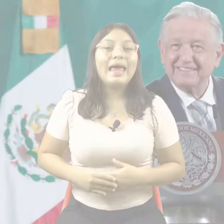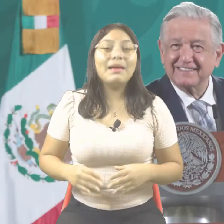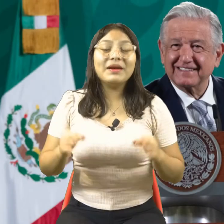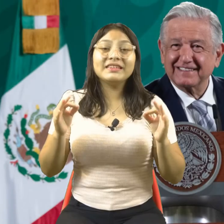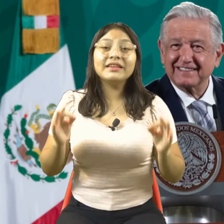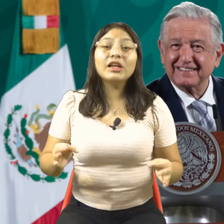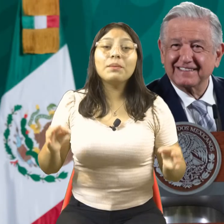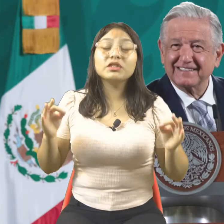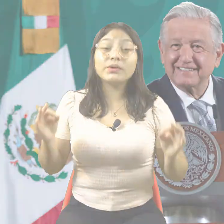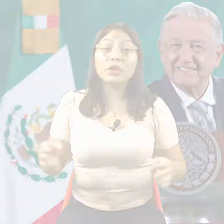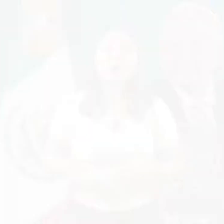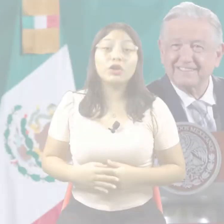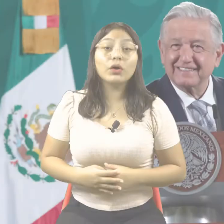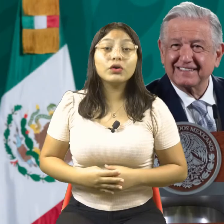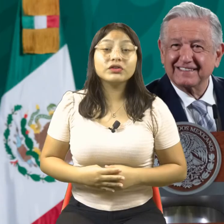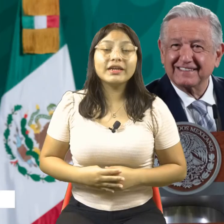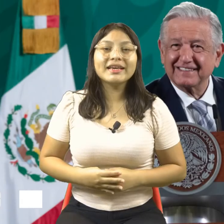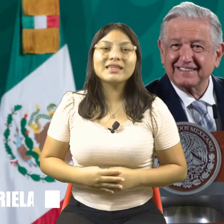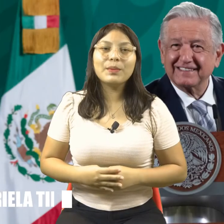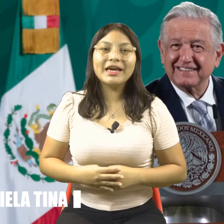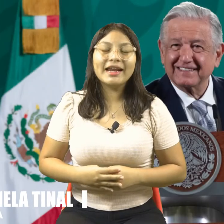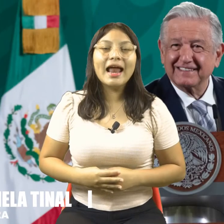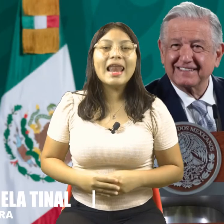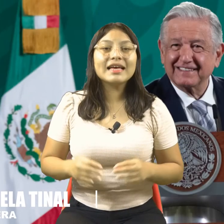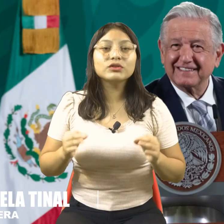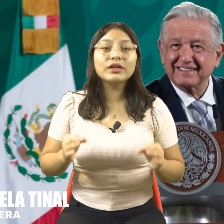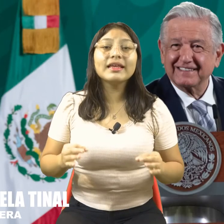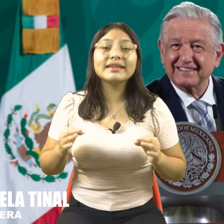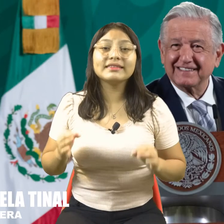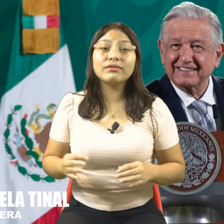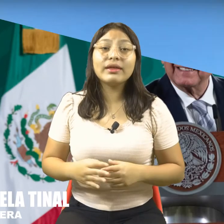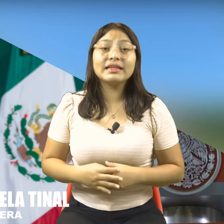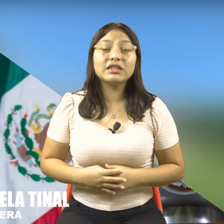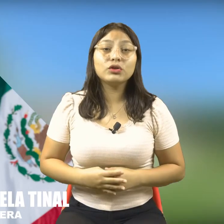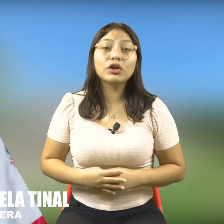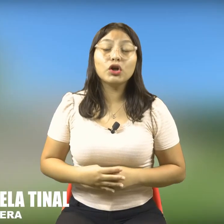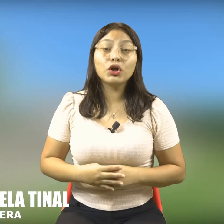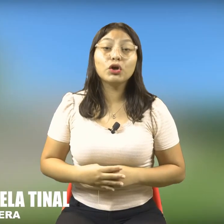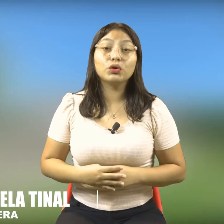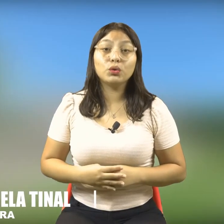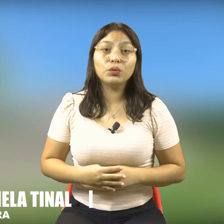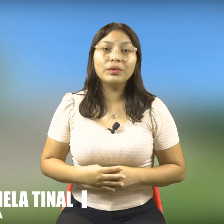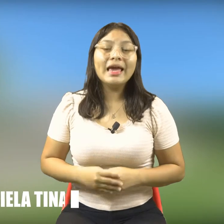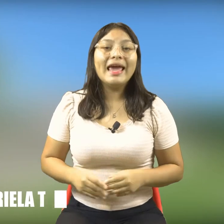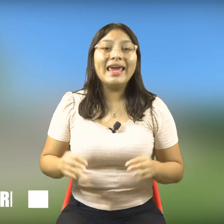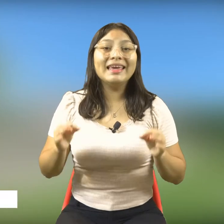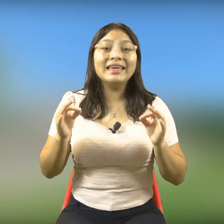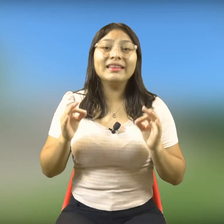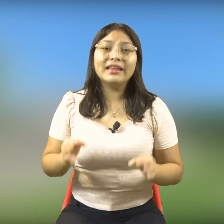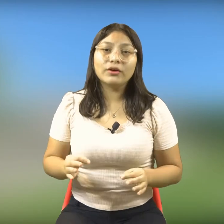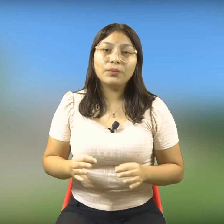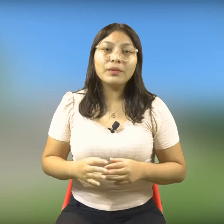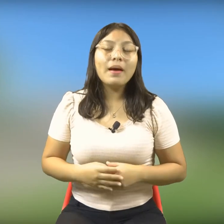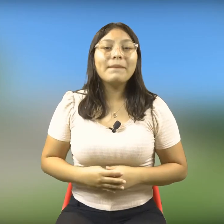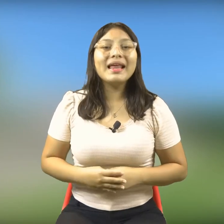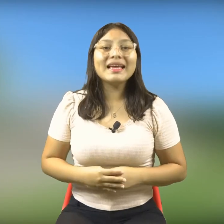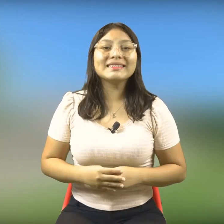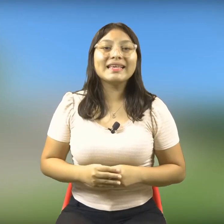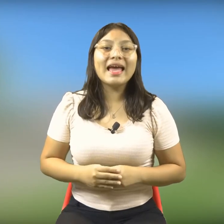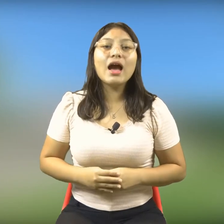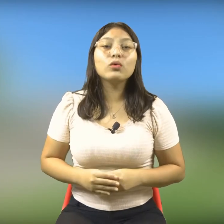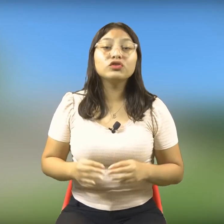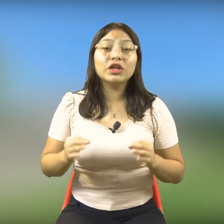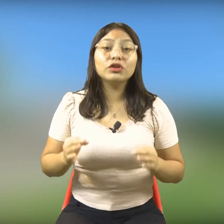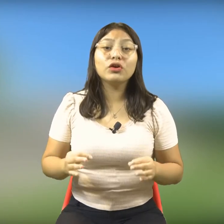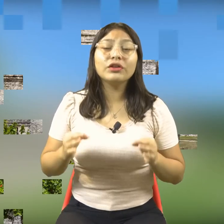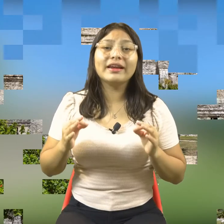El presidente López Obrador dio a conocer que se aplicará la zona de reserva del sitio arqueológico de Tulum en Quintana Roo para que